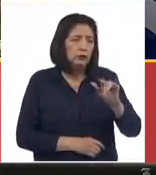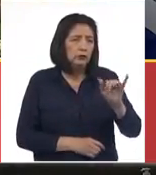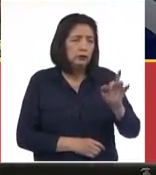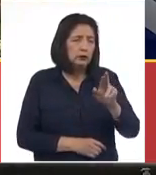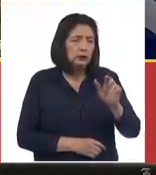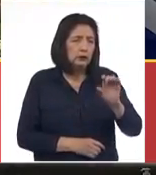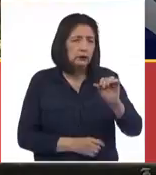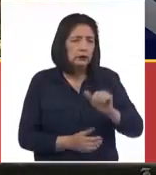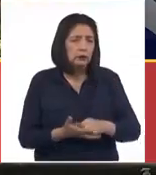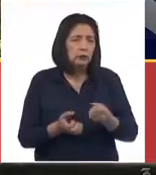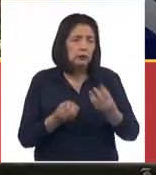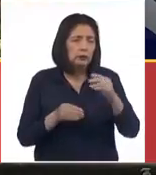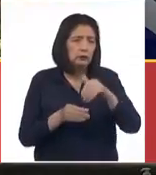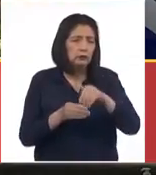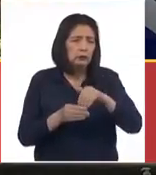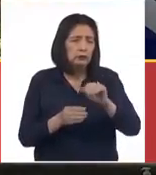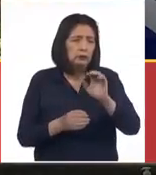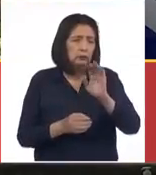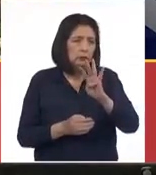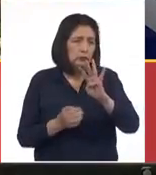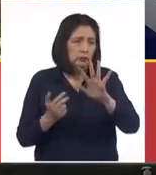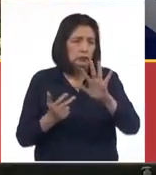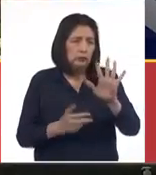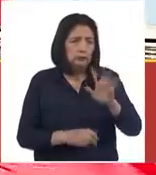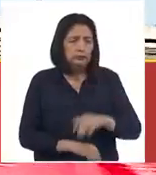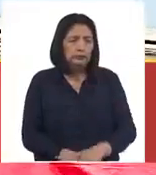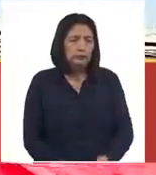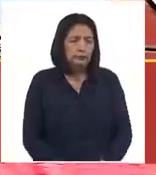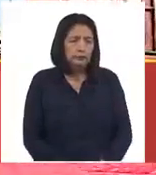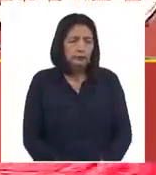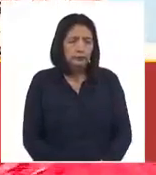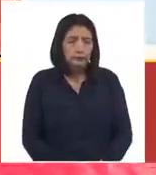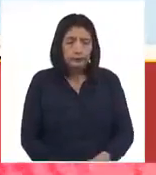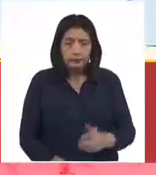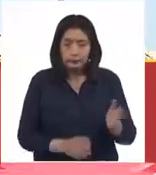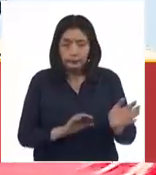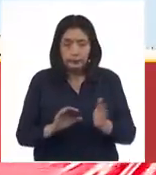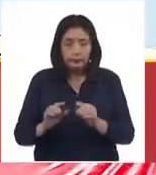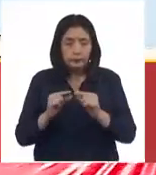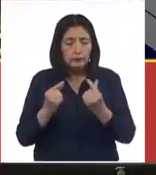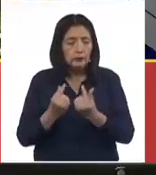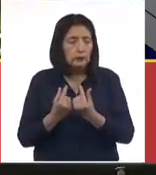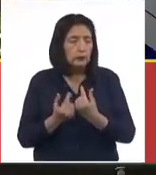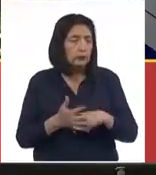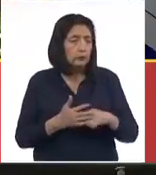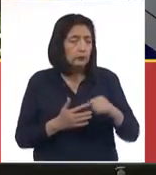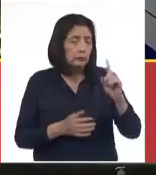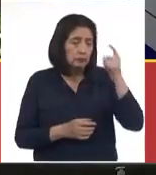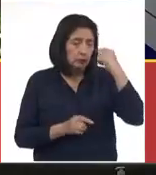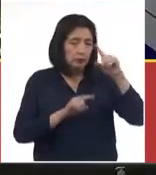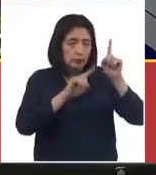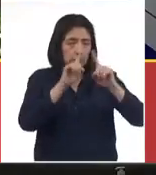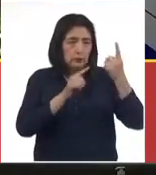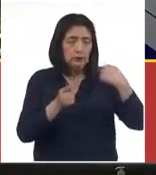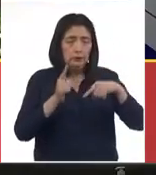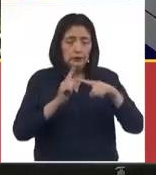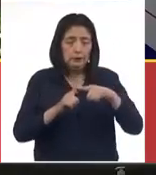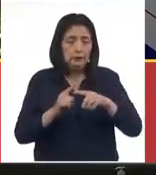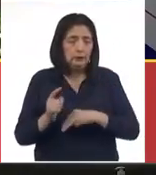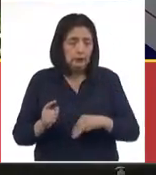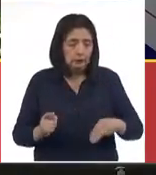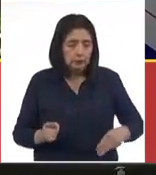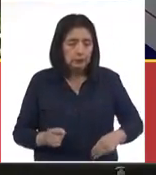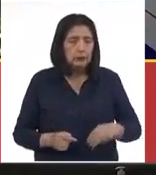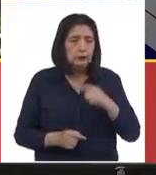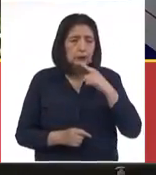carolina 485 votos en tanto en el partido de la estrella la ex ministra de la mujer nidia